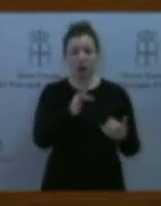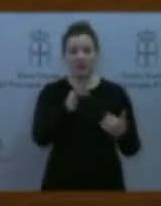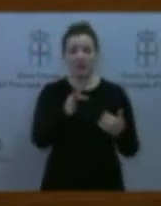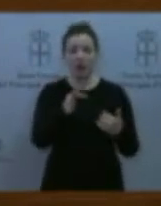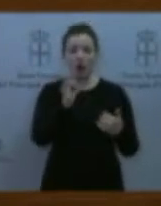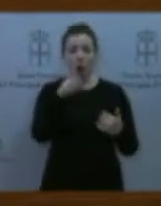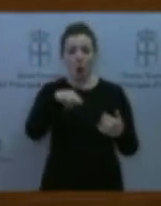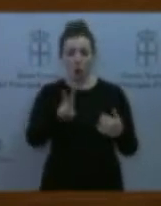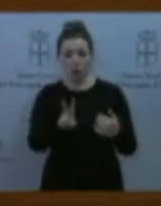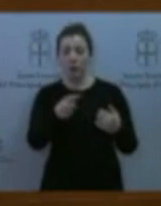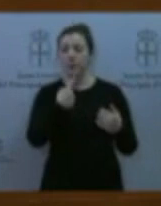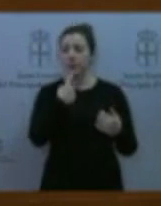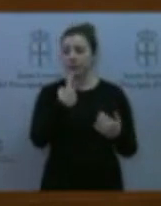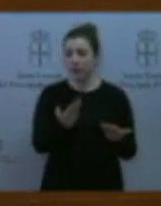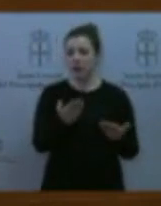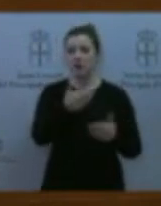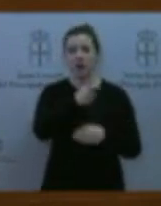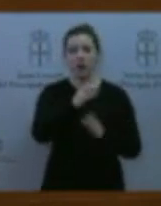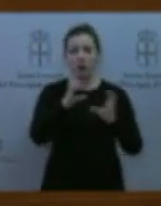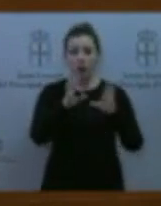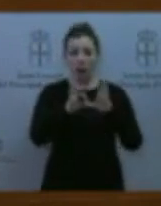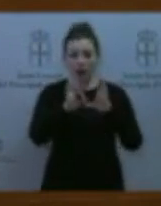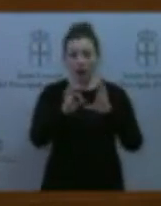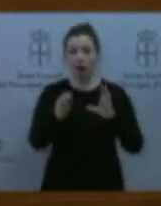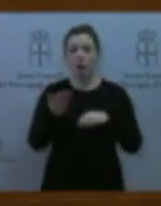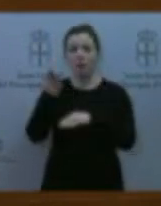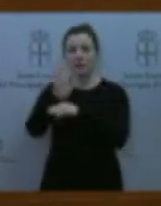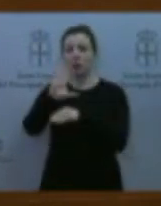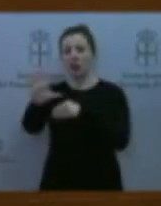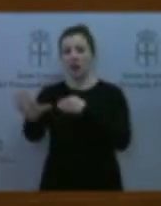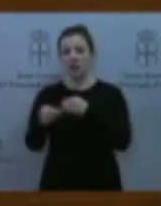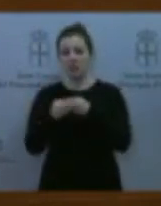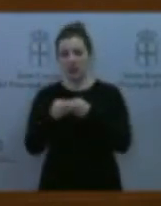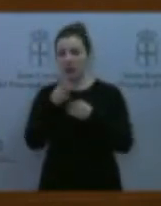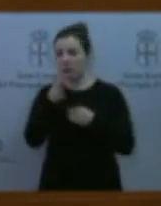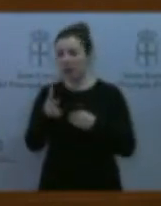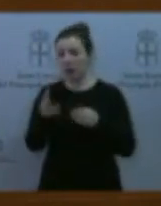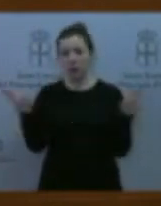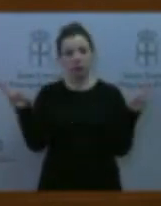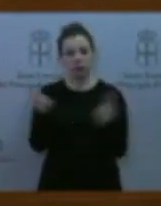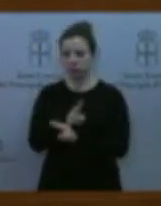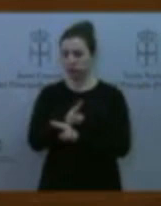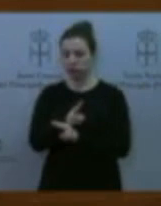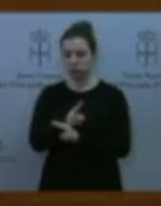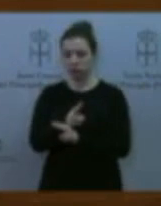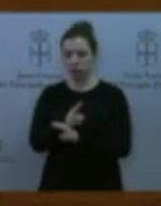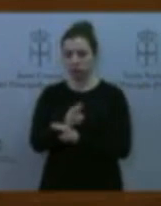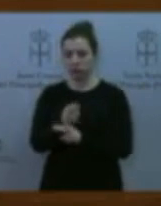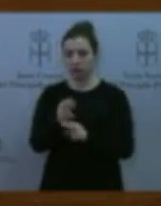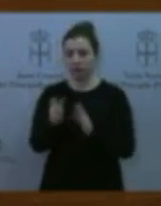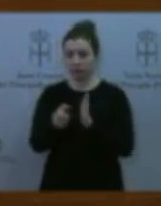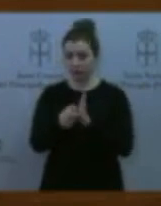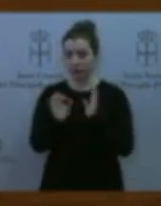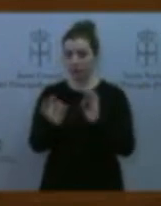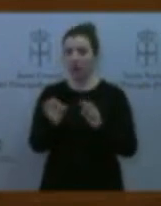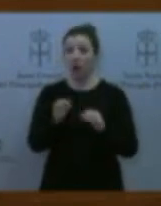Ciudadanos presentó una enmienda para suprimir esta disposición y el Partido Socialista pues,